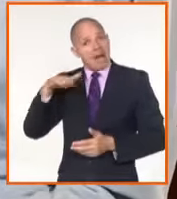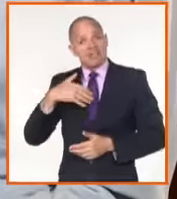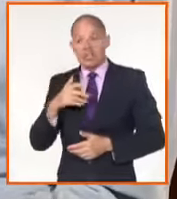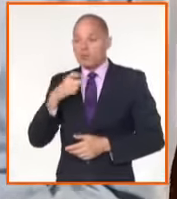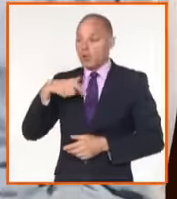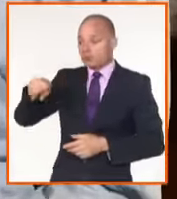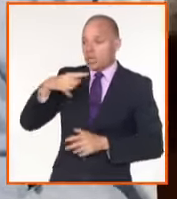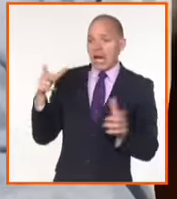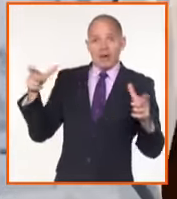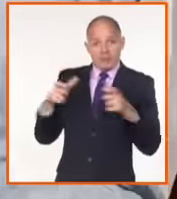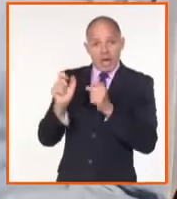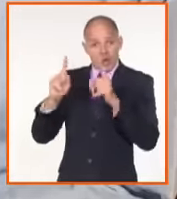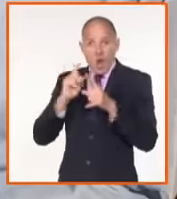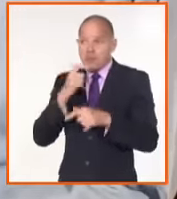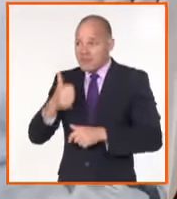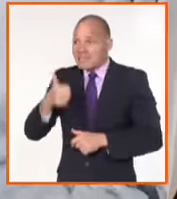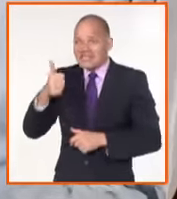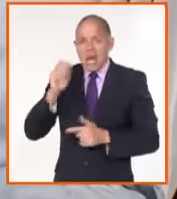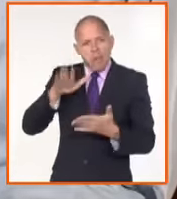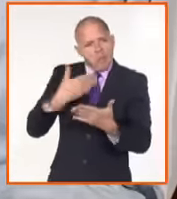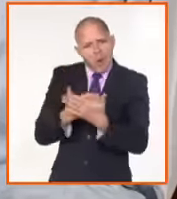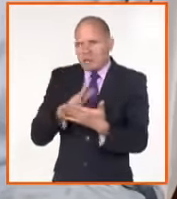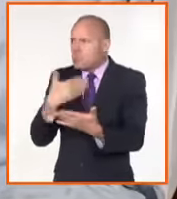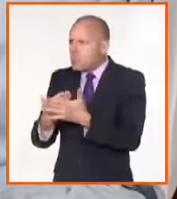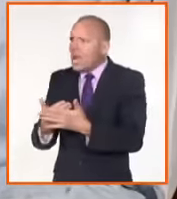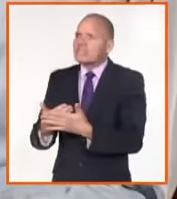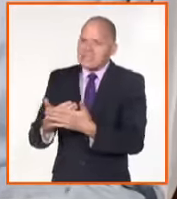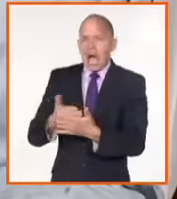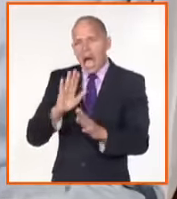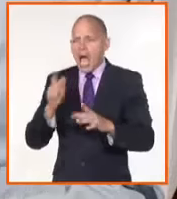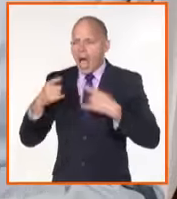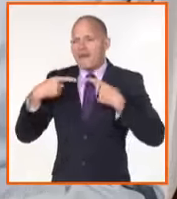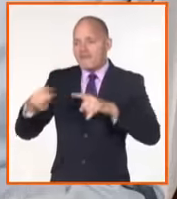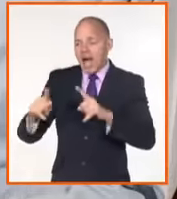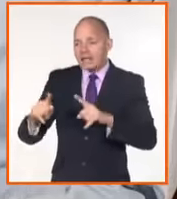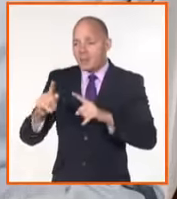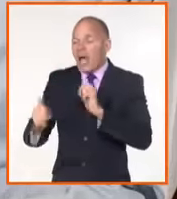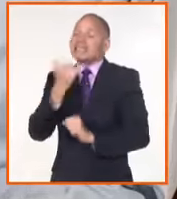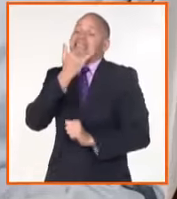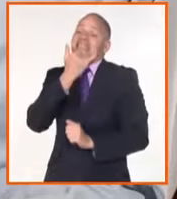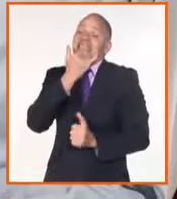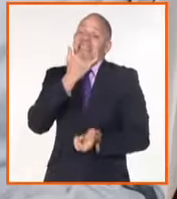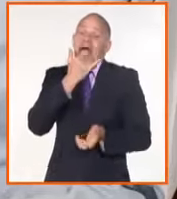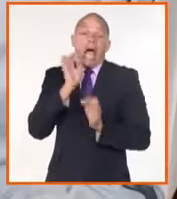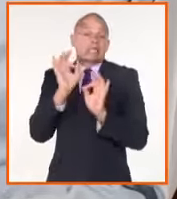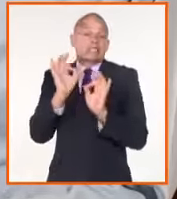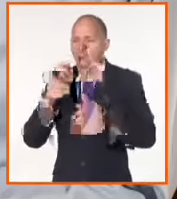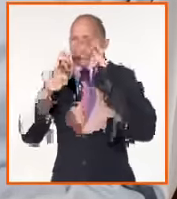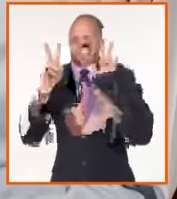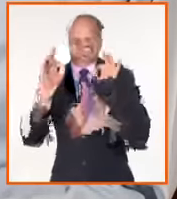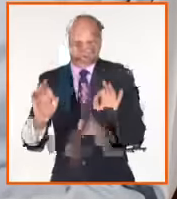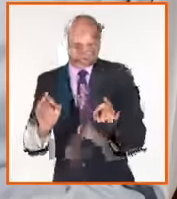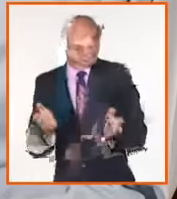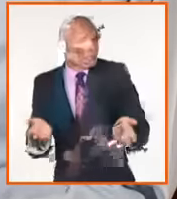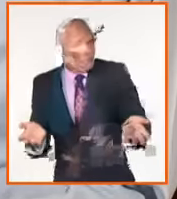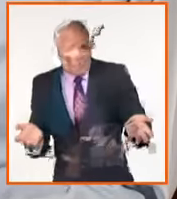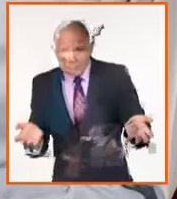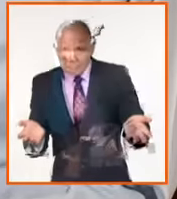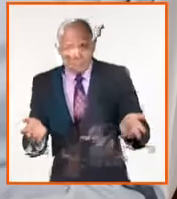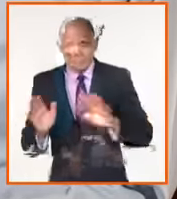institución. Ahora, con esto que te referías a la mesa redonda donde informaron